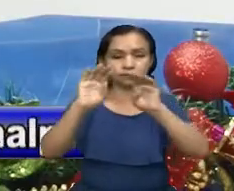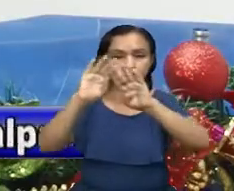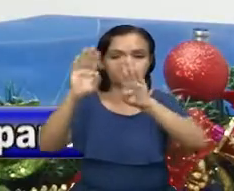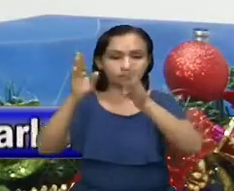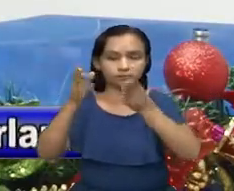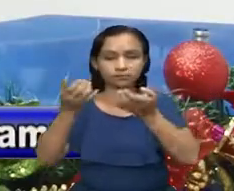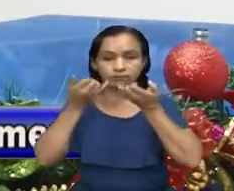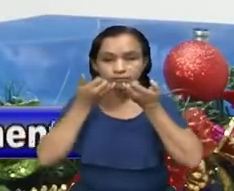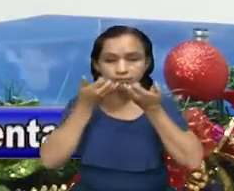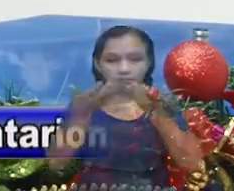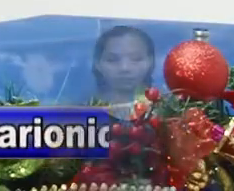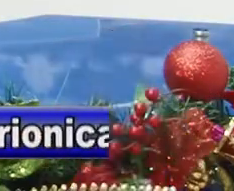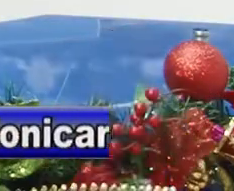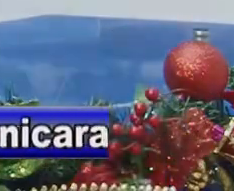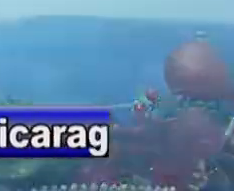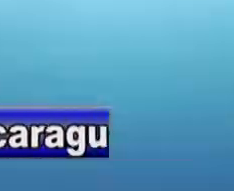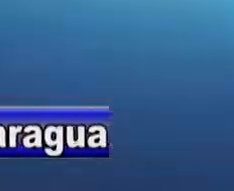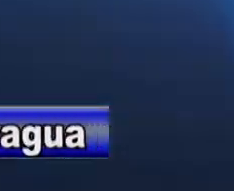esta información.